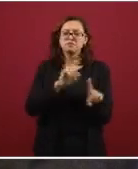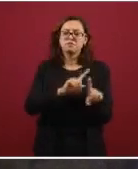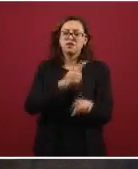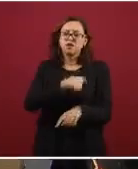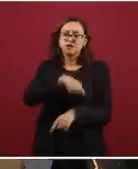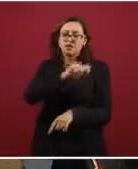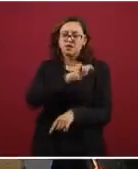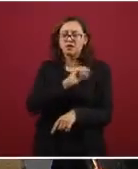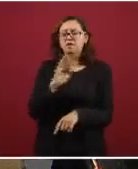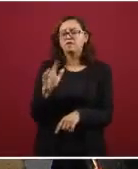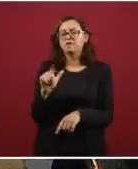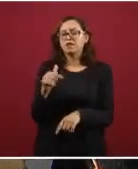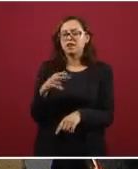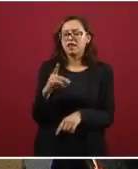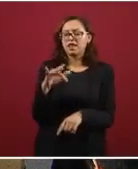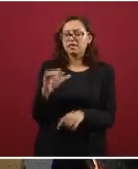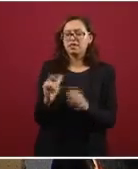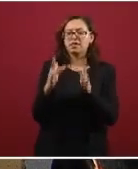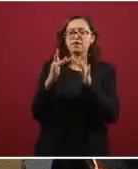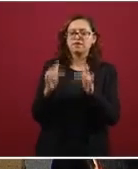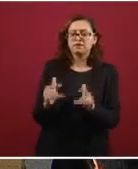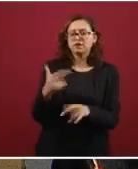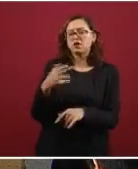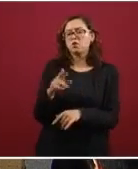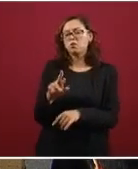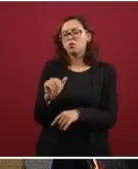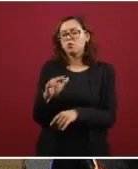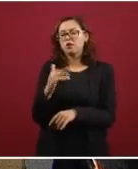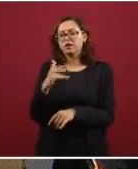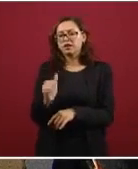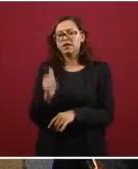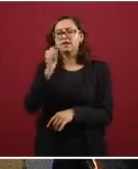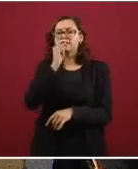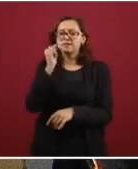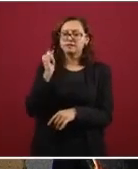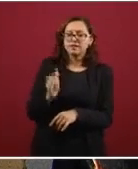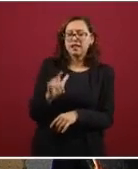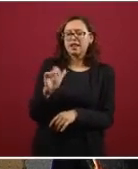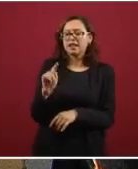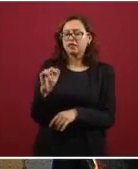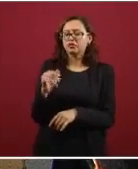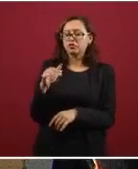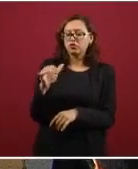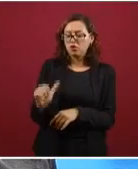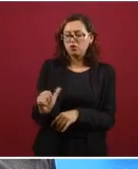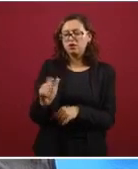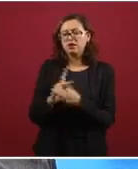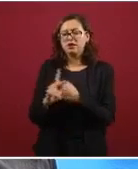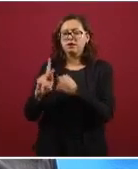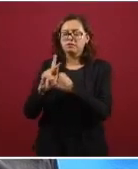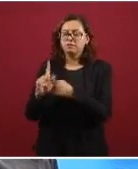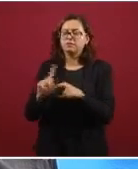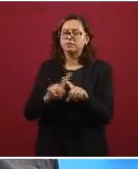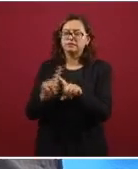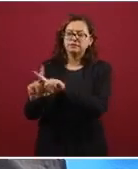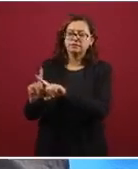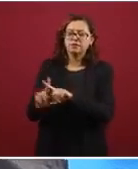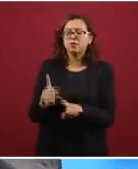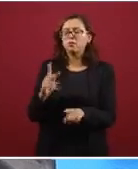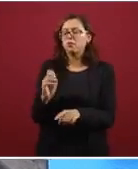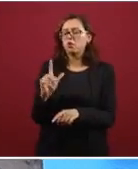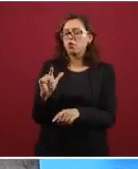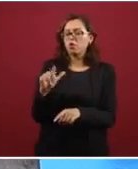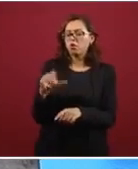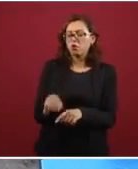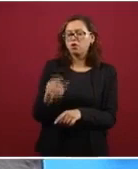España, Finlandia, Francia, Hungría, Irlanda, Italia, Letonia, Países Bajos, Portugal, Polonia,